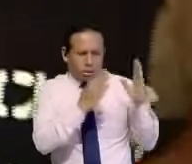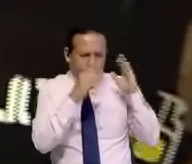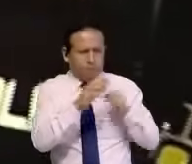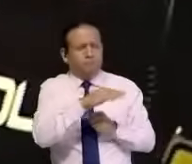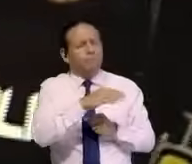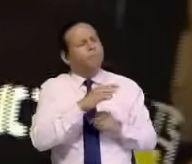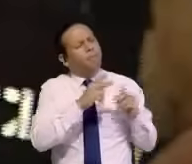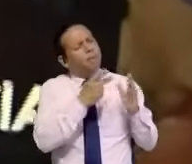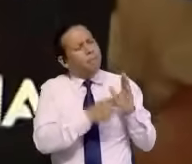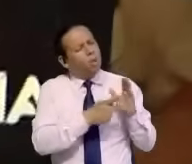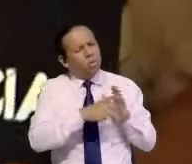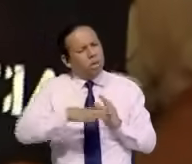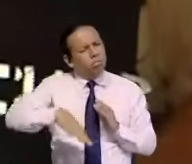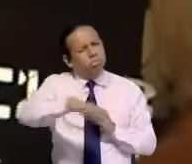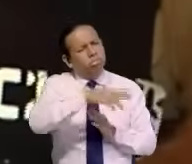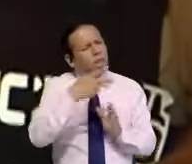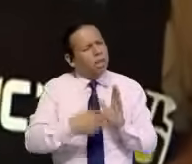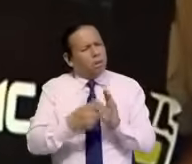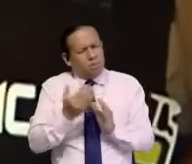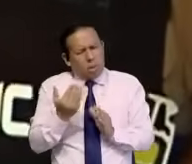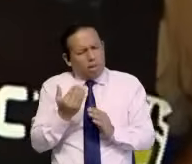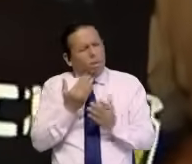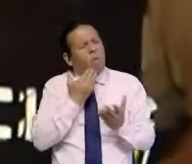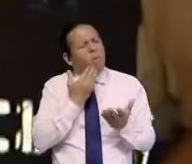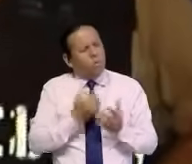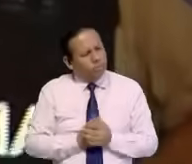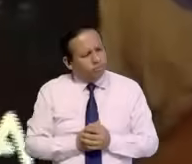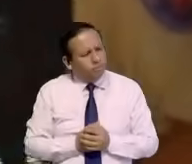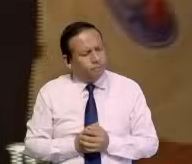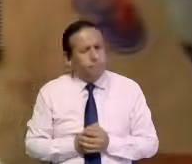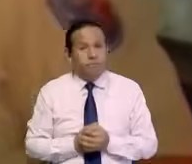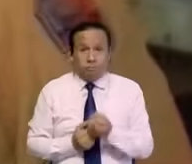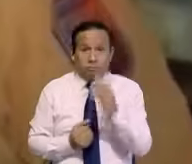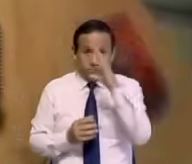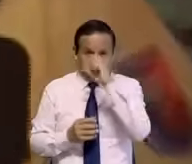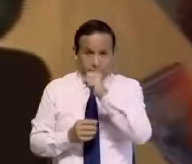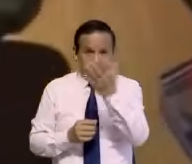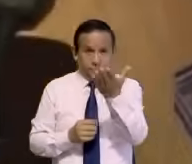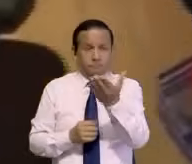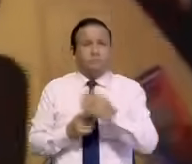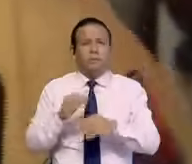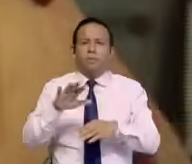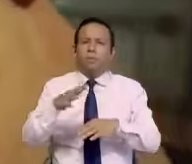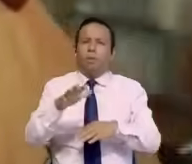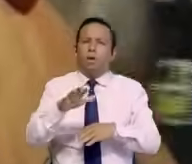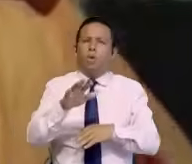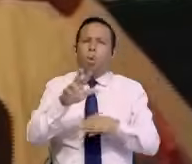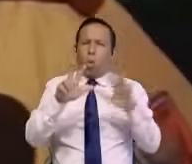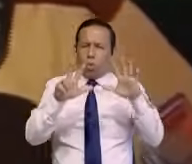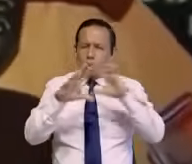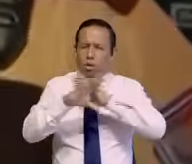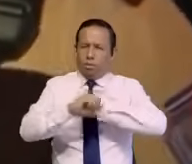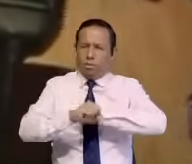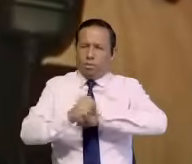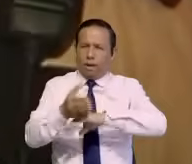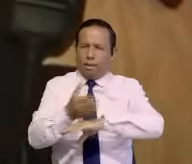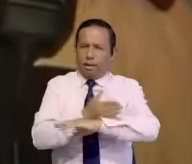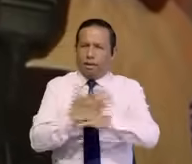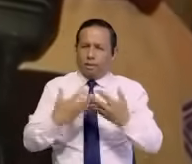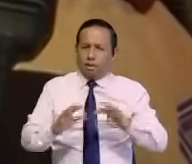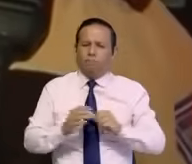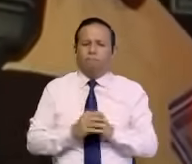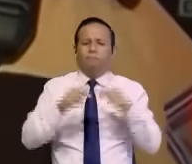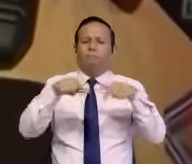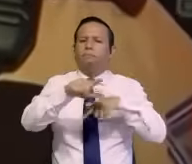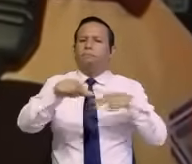pasó exactamente aquí hace un par de horas? Buenas noches. Bueno, aproximadamente a las 20 horas se